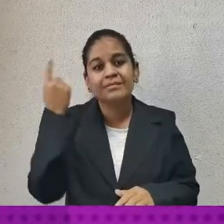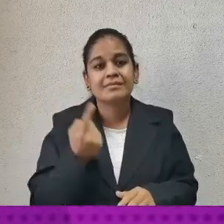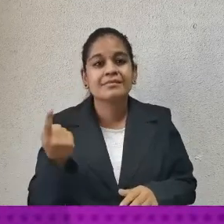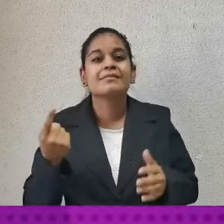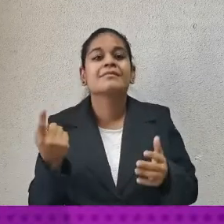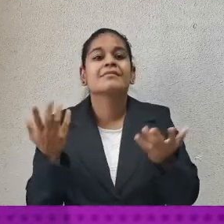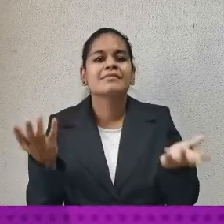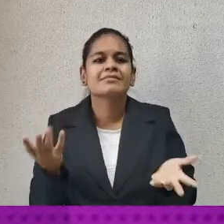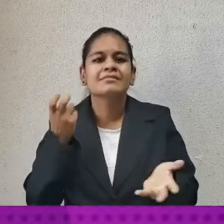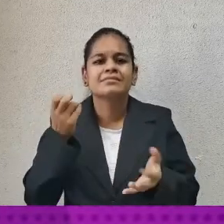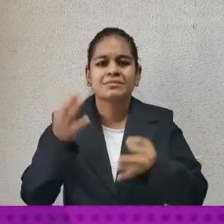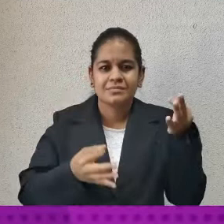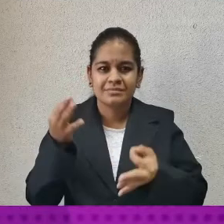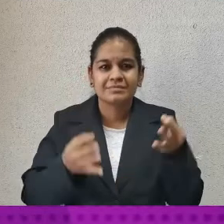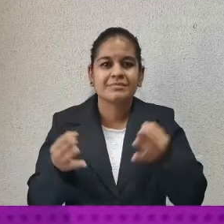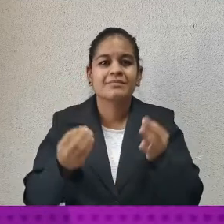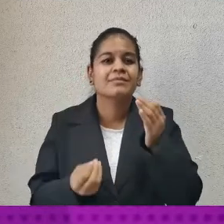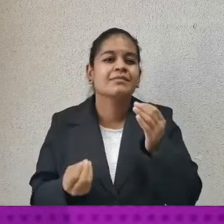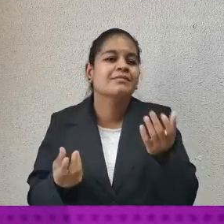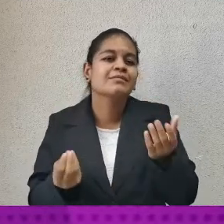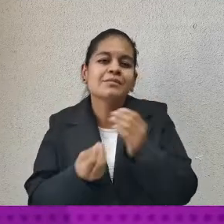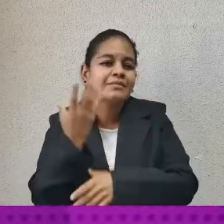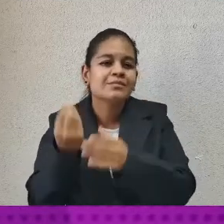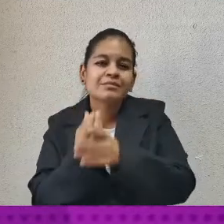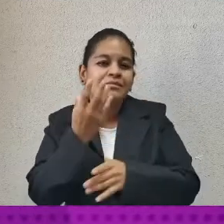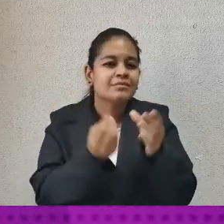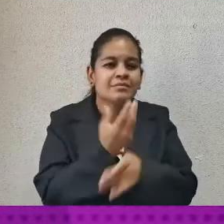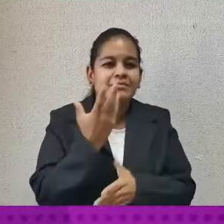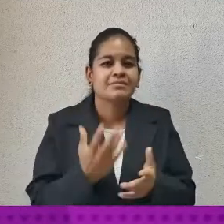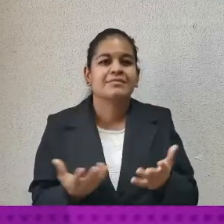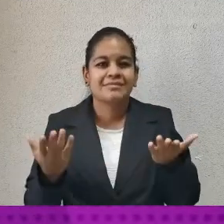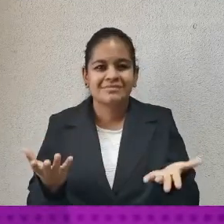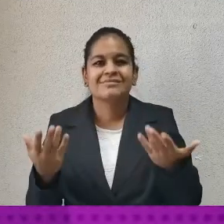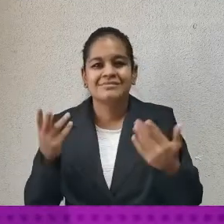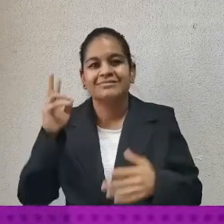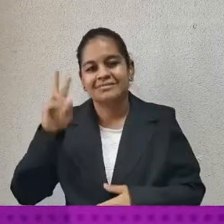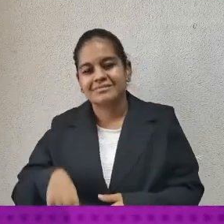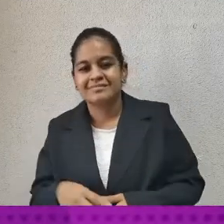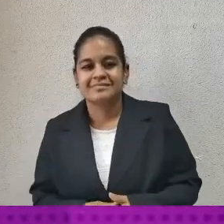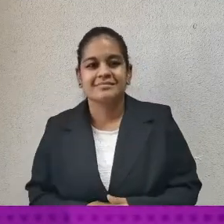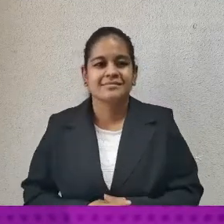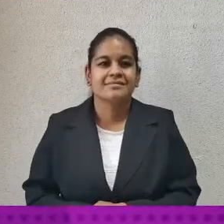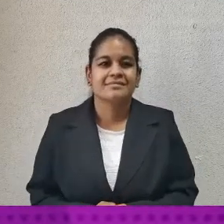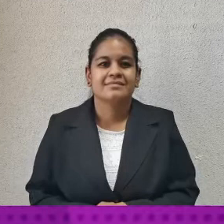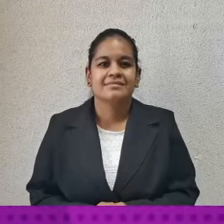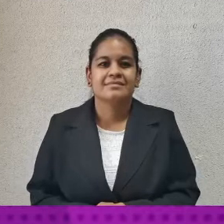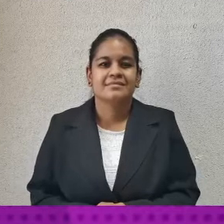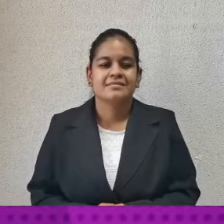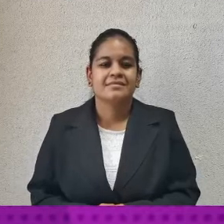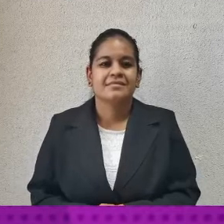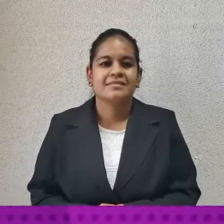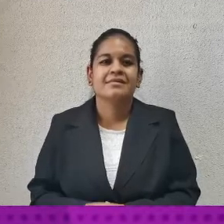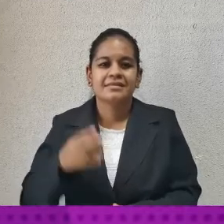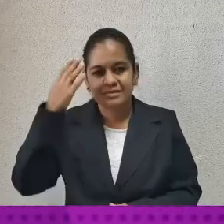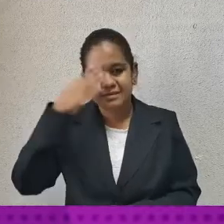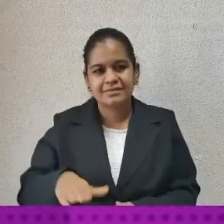adecuándose precisamente estos tribunales a las nuevas realidades que se van presentando, consejero? ¿Cómo no? Comentarles que la materia de